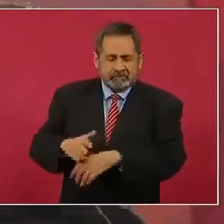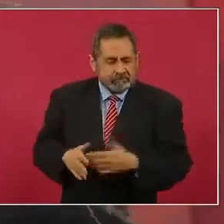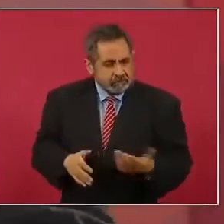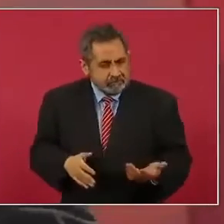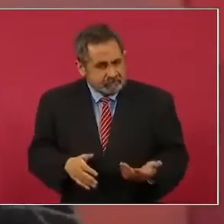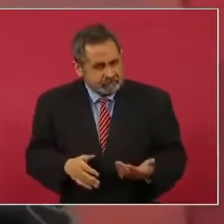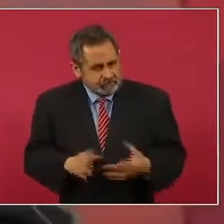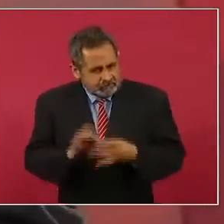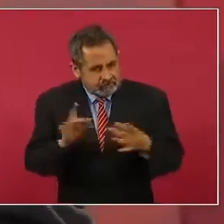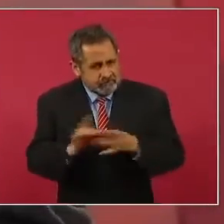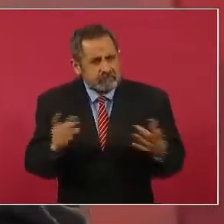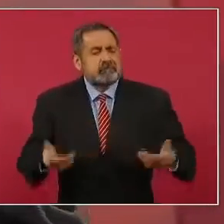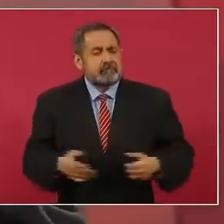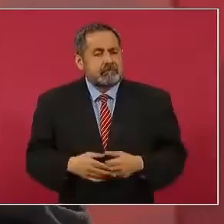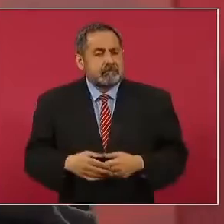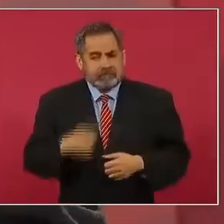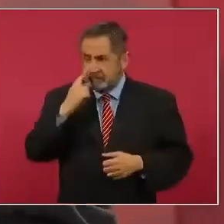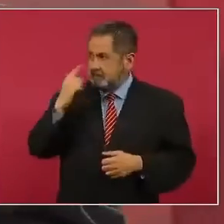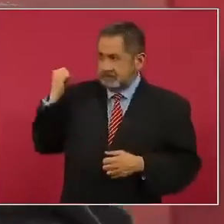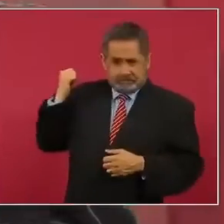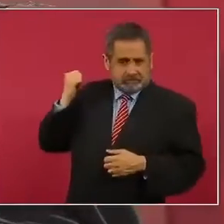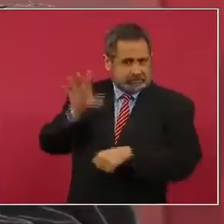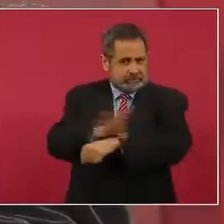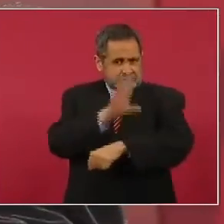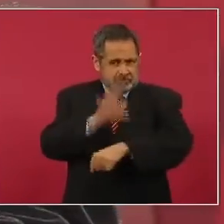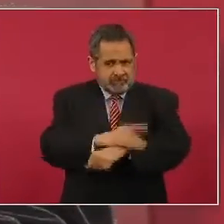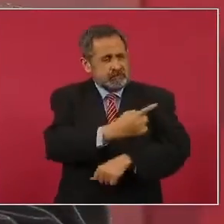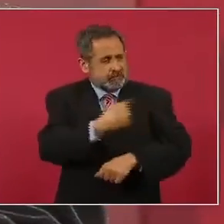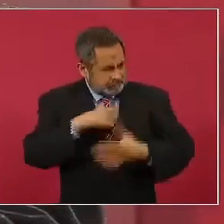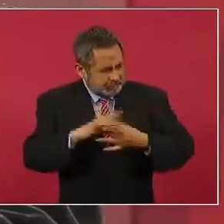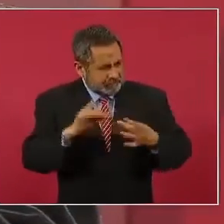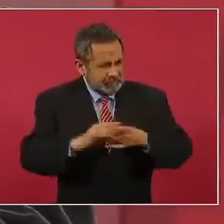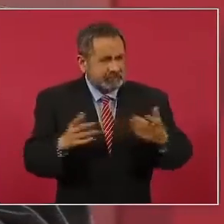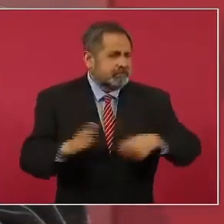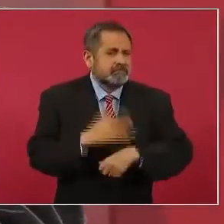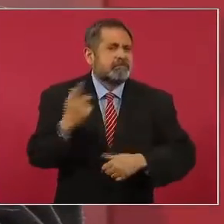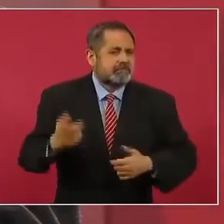Que expliquen esto de la luz,